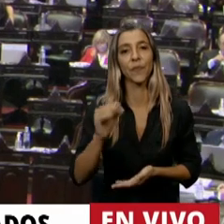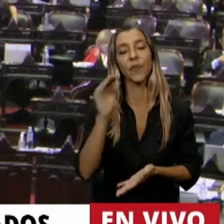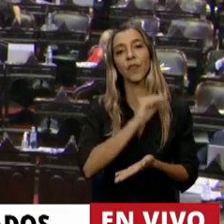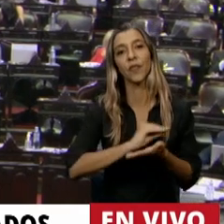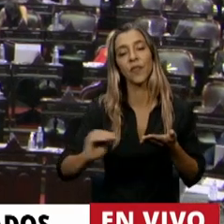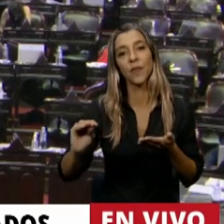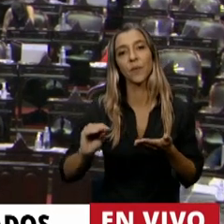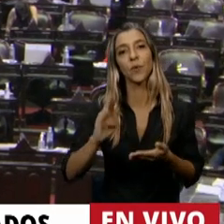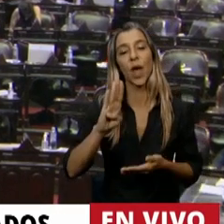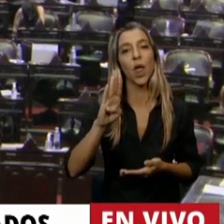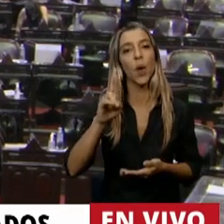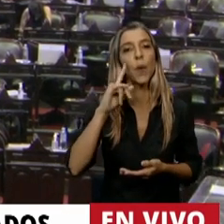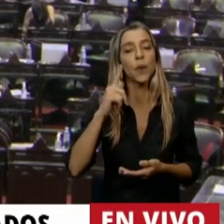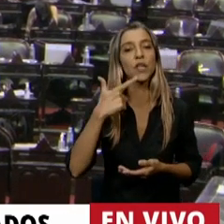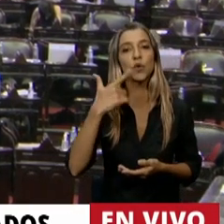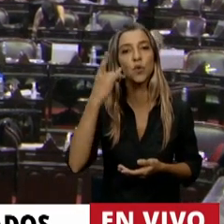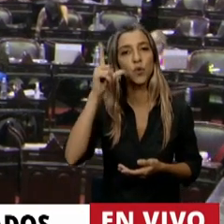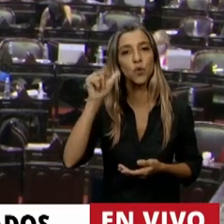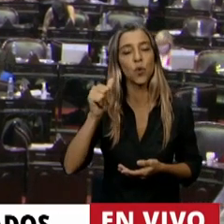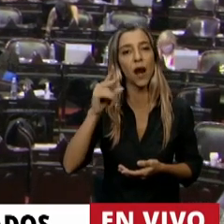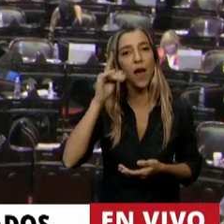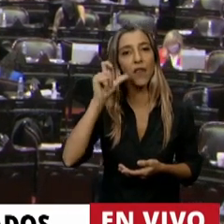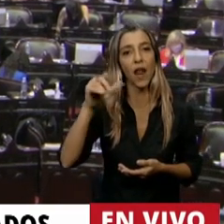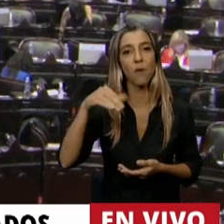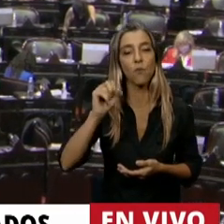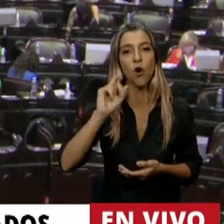Diputado Brizuela del Moral Eduardo.